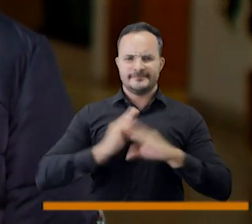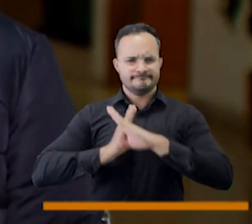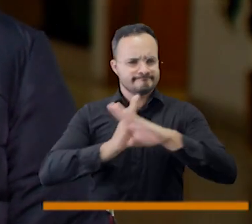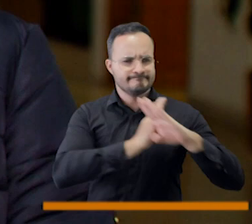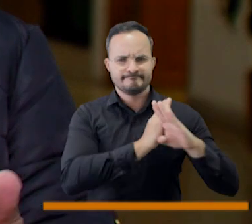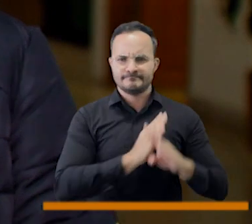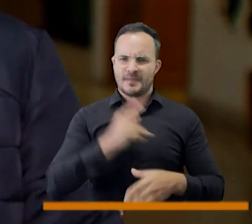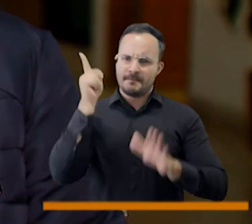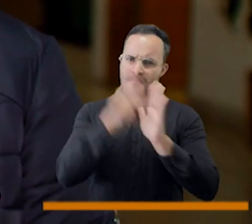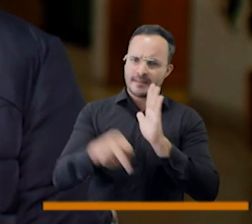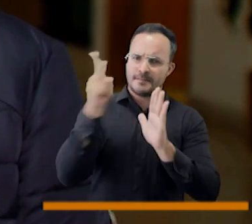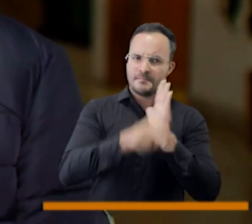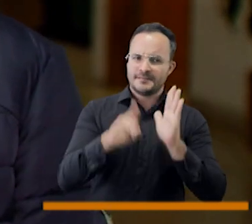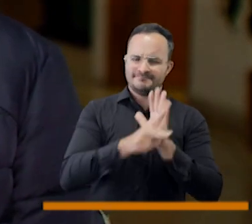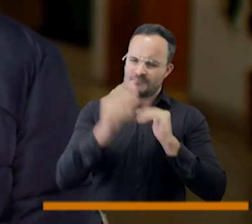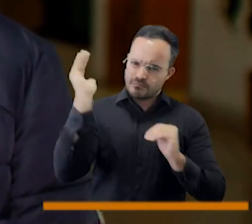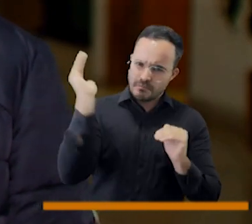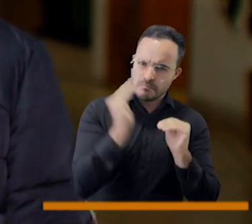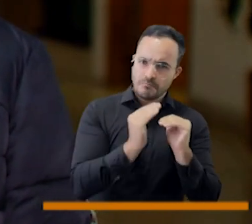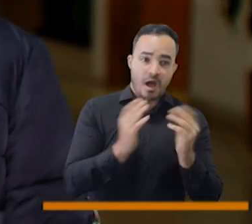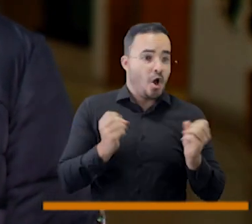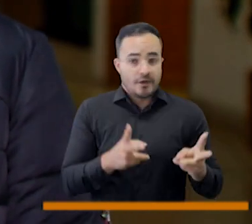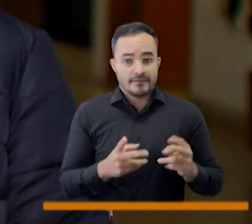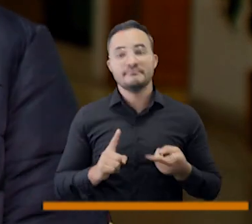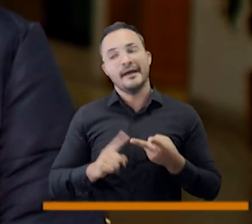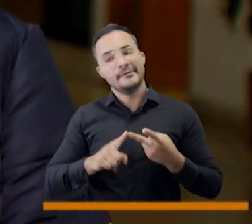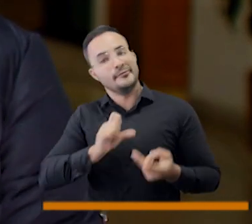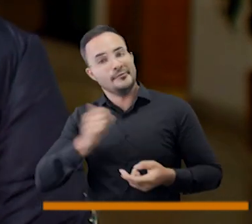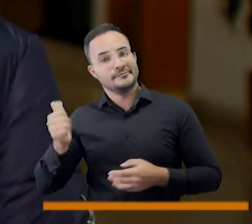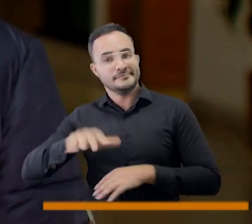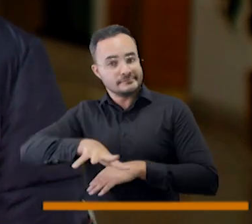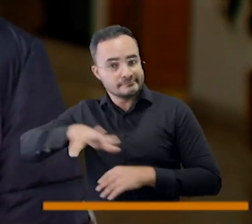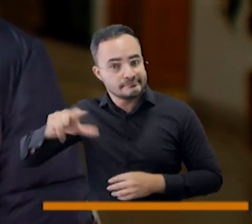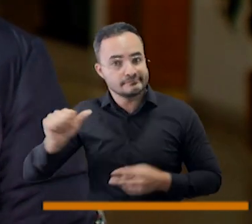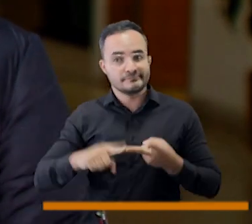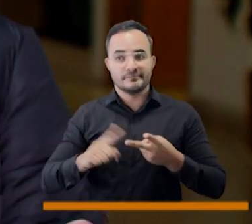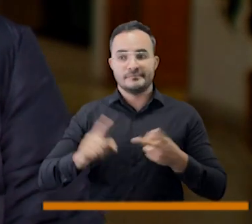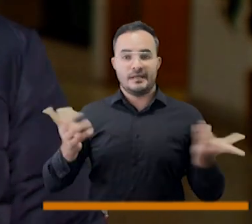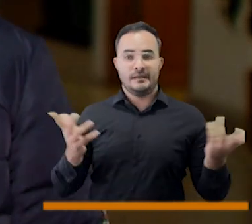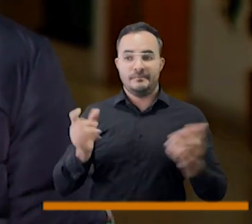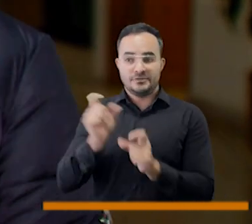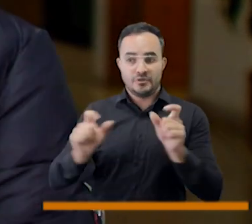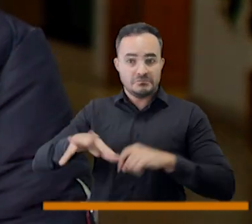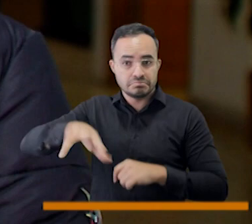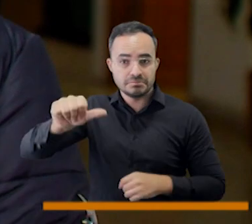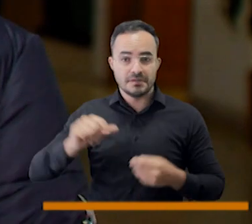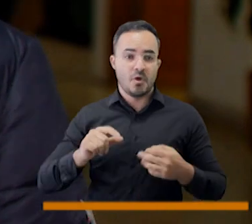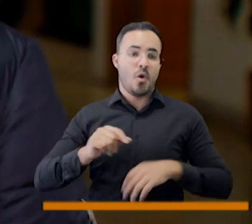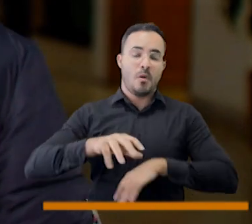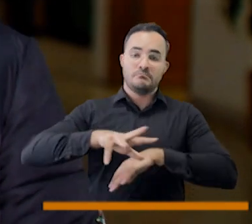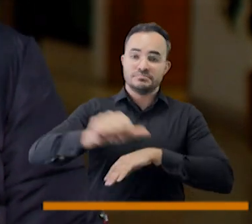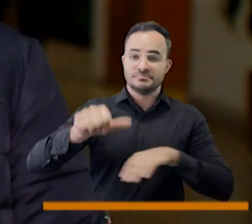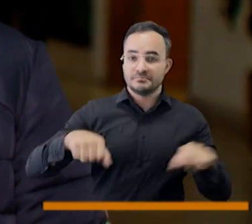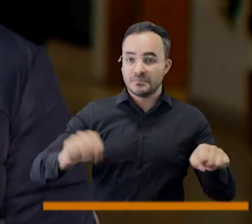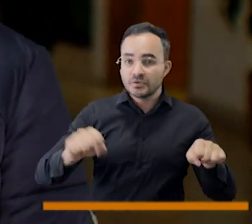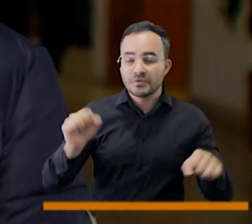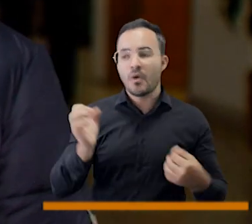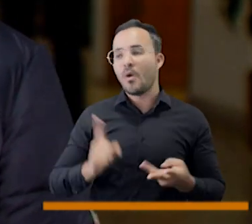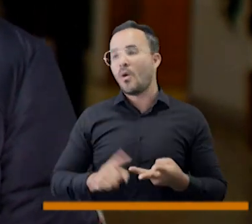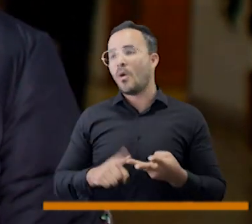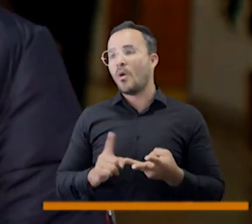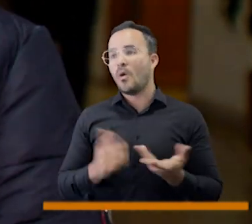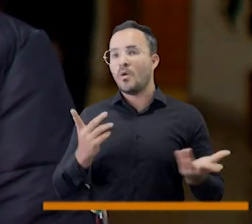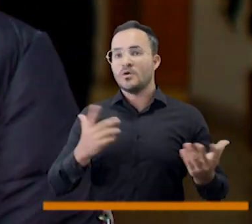obviamente, que nos vaya bien en el tema de los homicidios. Pero hay otros indicadores como el hurto a personas, el hurto a motocicletas, la